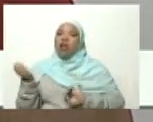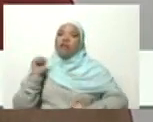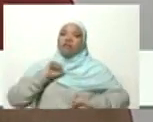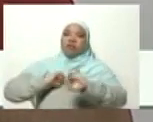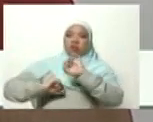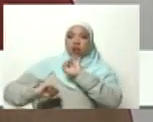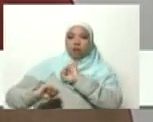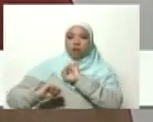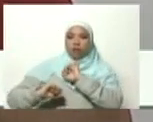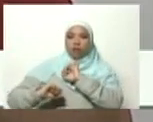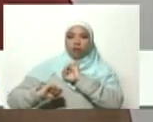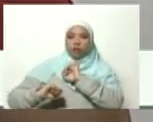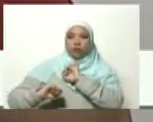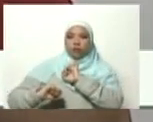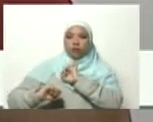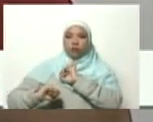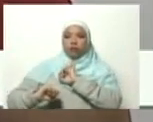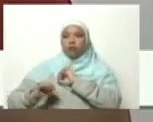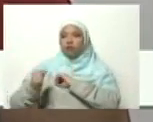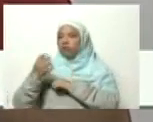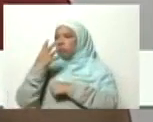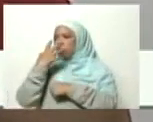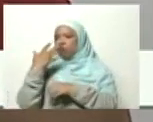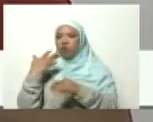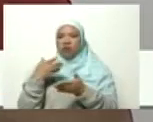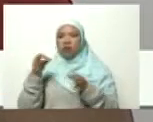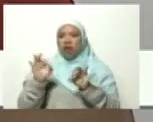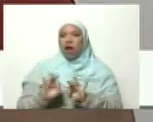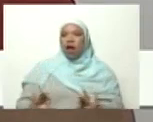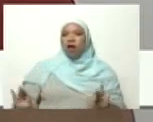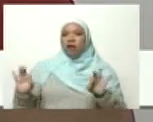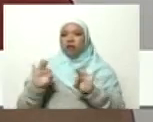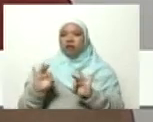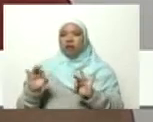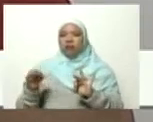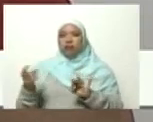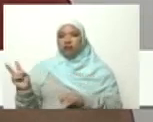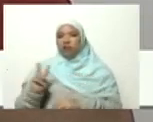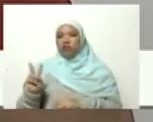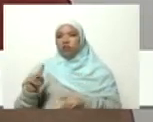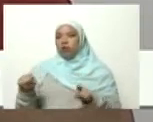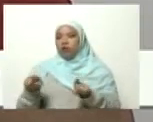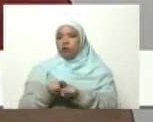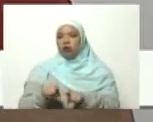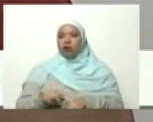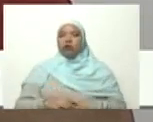Rodríguez, que no tiene sentido hablar de nada si ellos siguen sancionando a Venezuela.